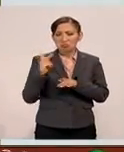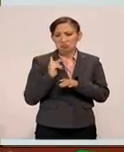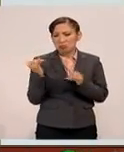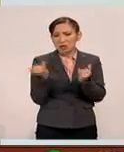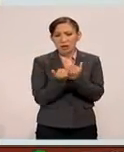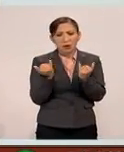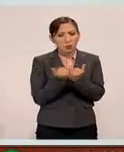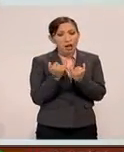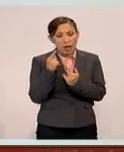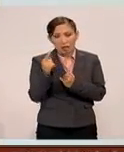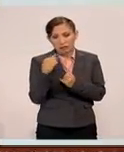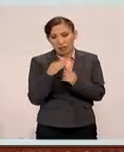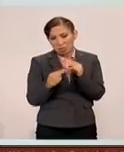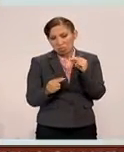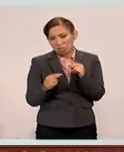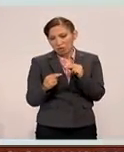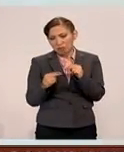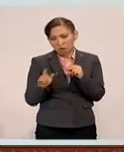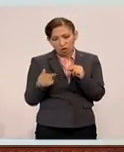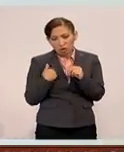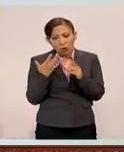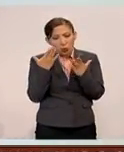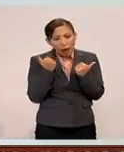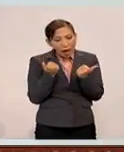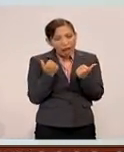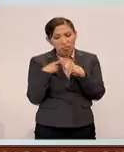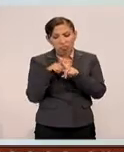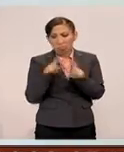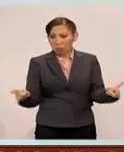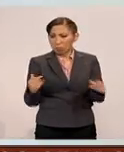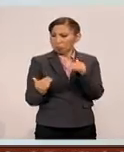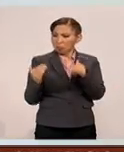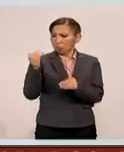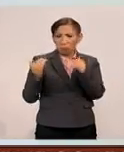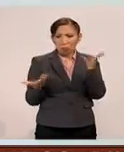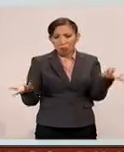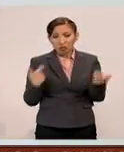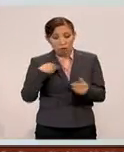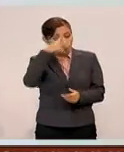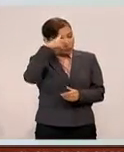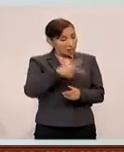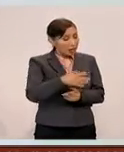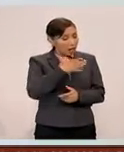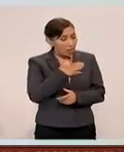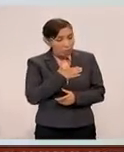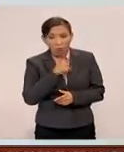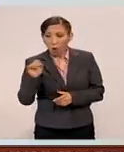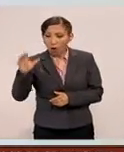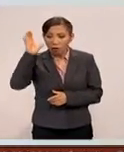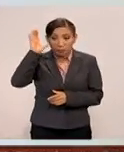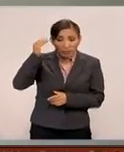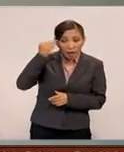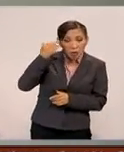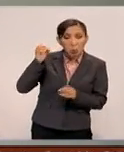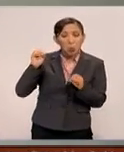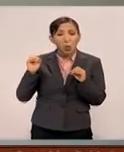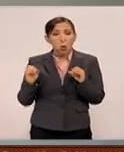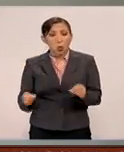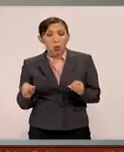sea, en este aspecto no hay una diferencia en que soy mexicano o que soy chino, por